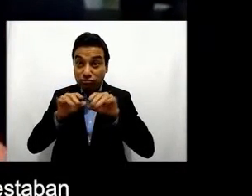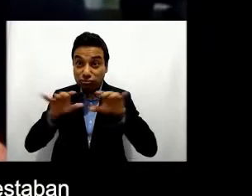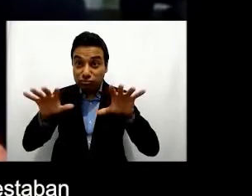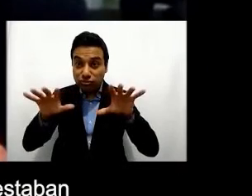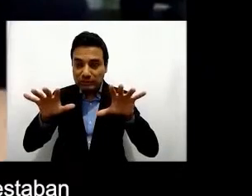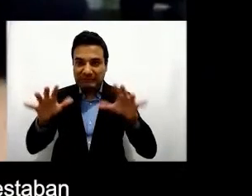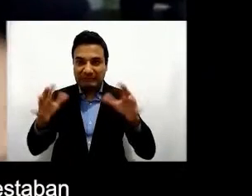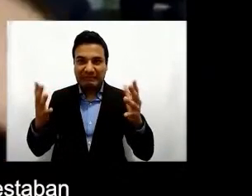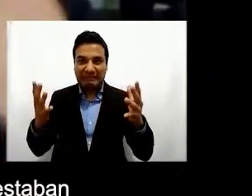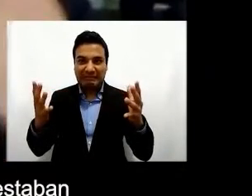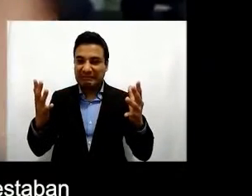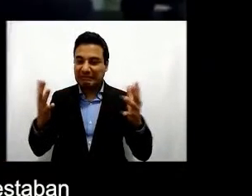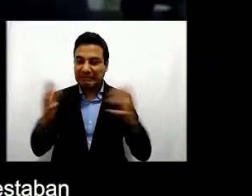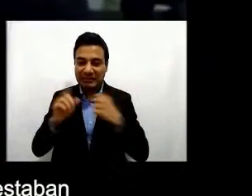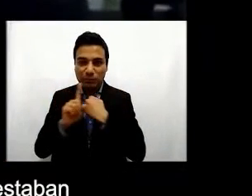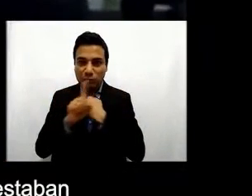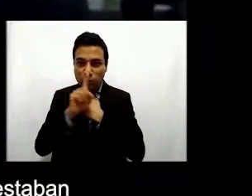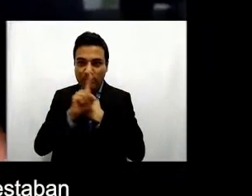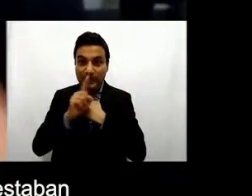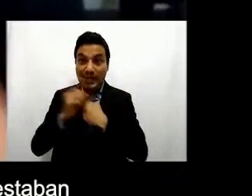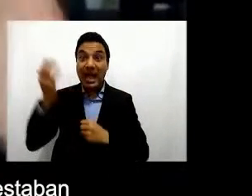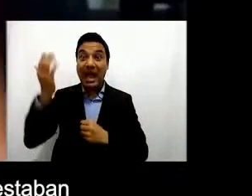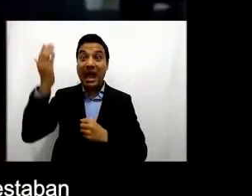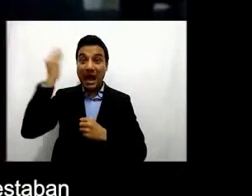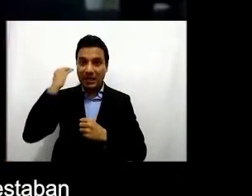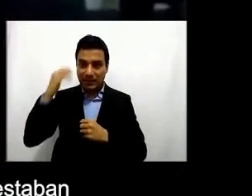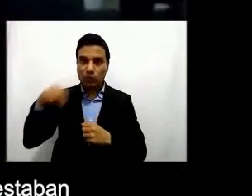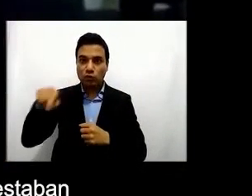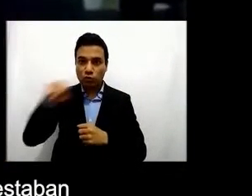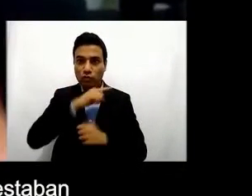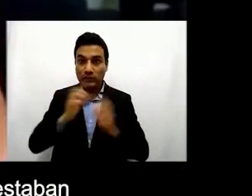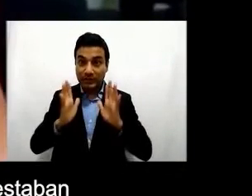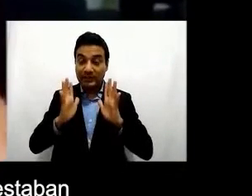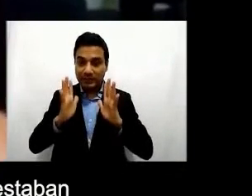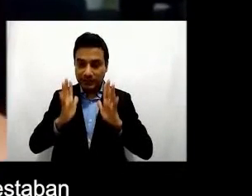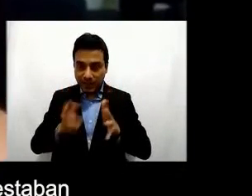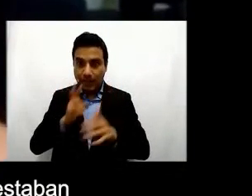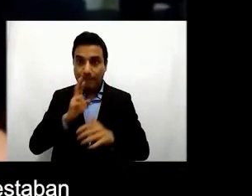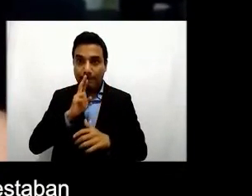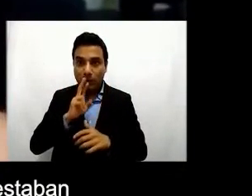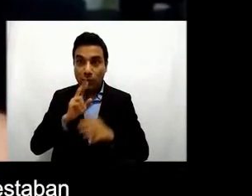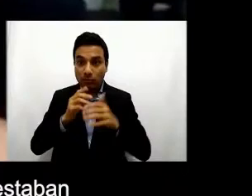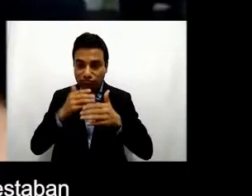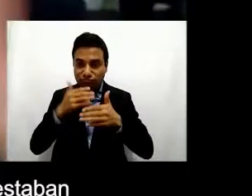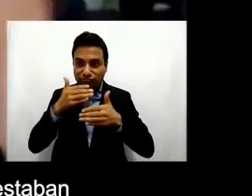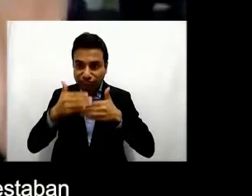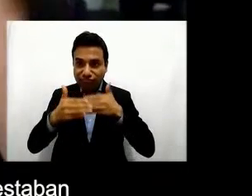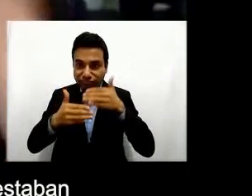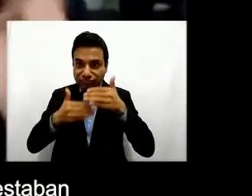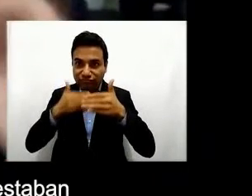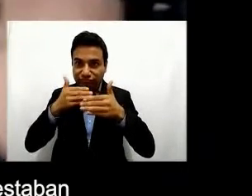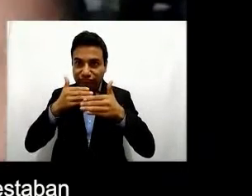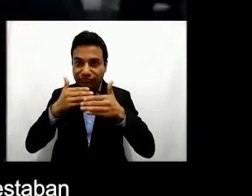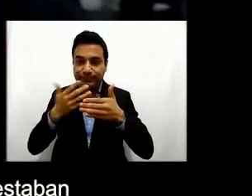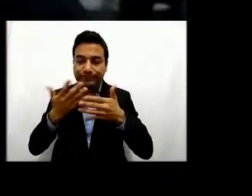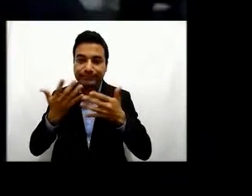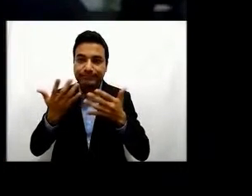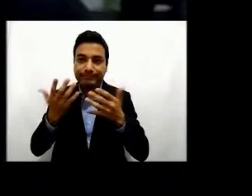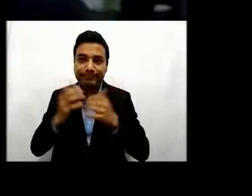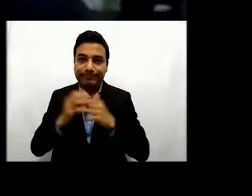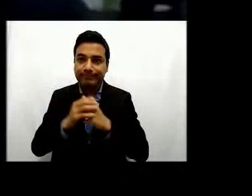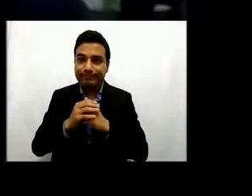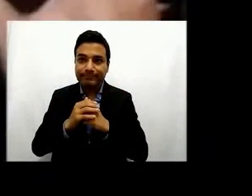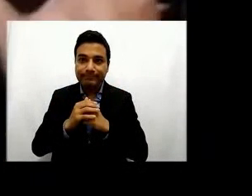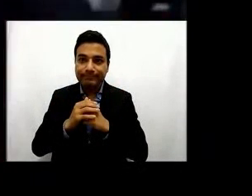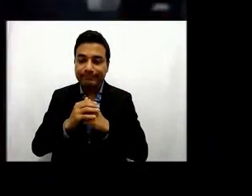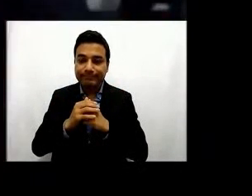mejor estaban lográndose, consolidándose, no nada más a nivel de, por